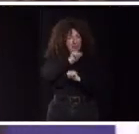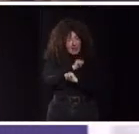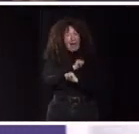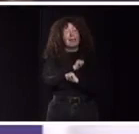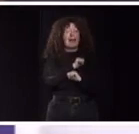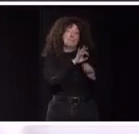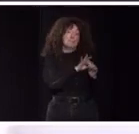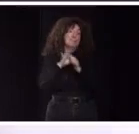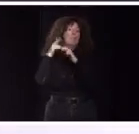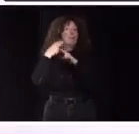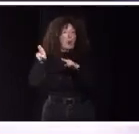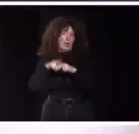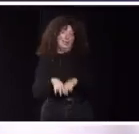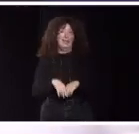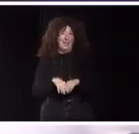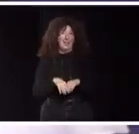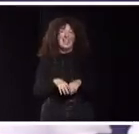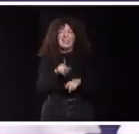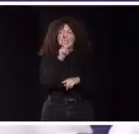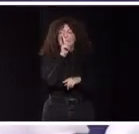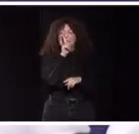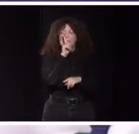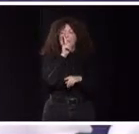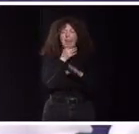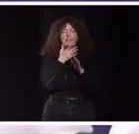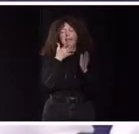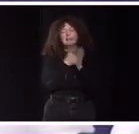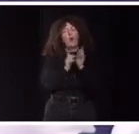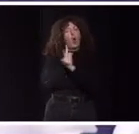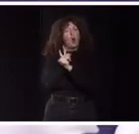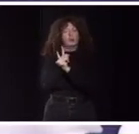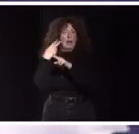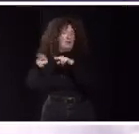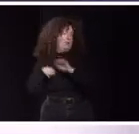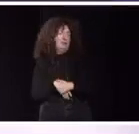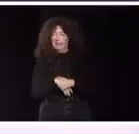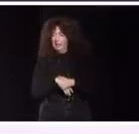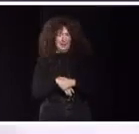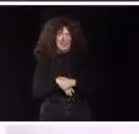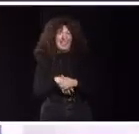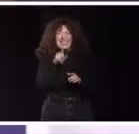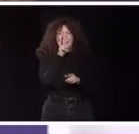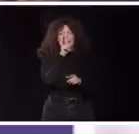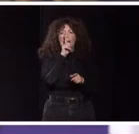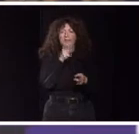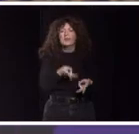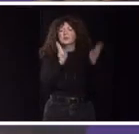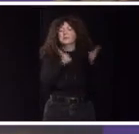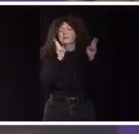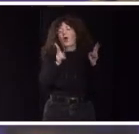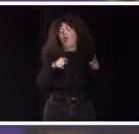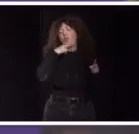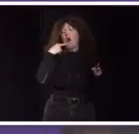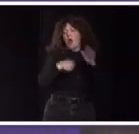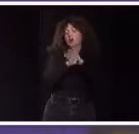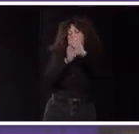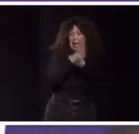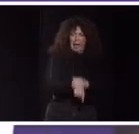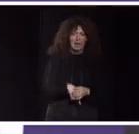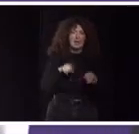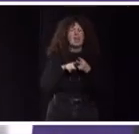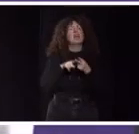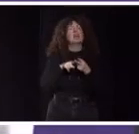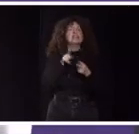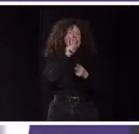política. El silencio es lo contrario a la política. El silencio legitima el dolor. El silencio legitima